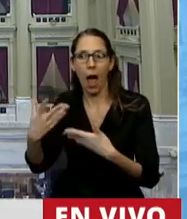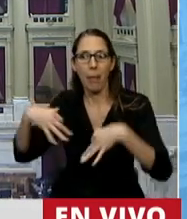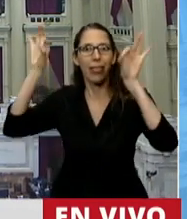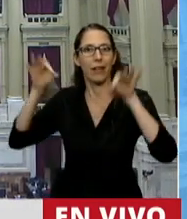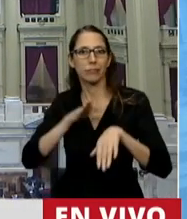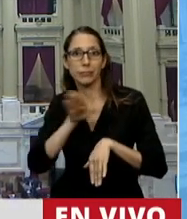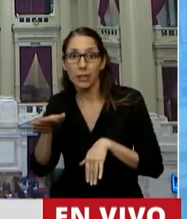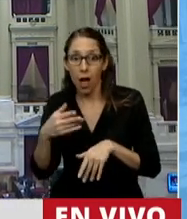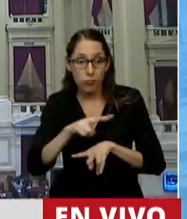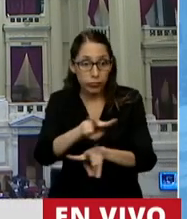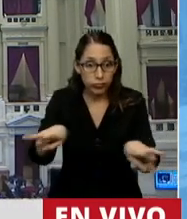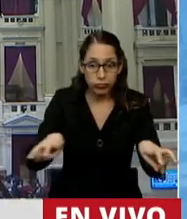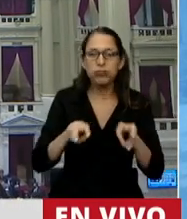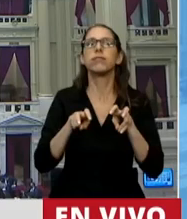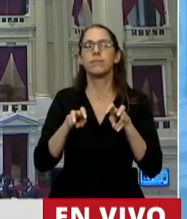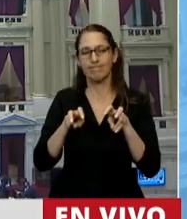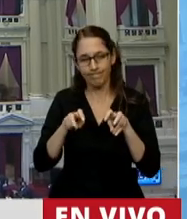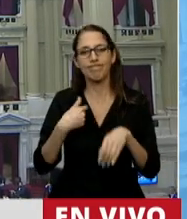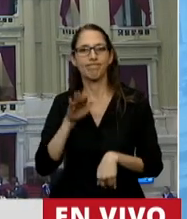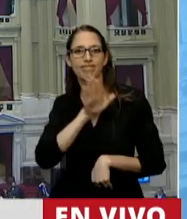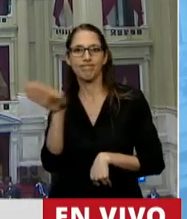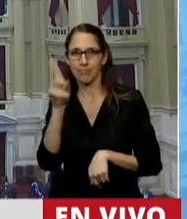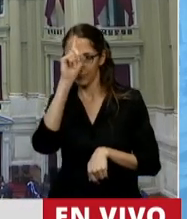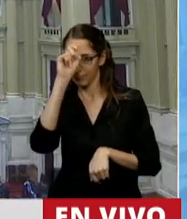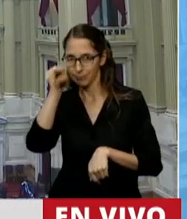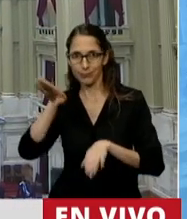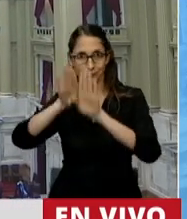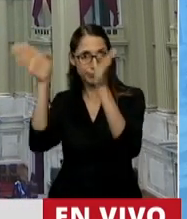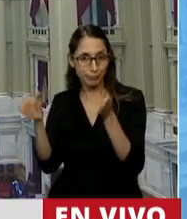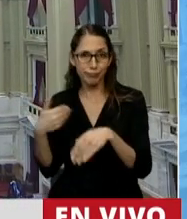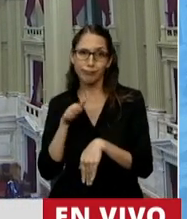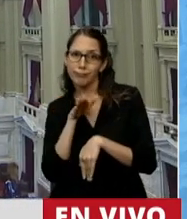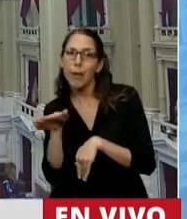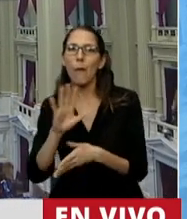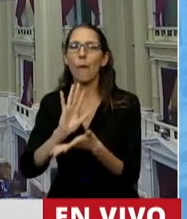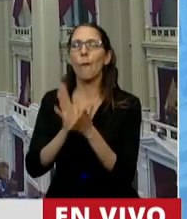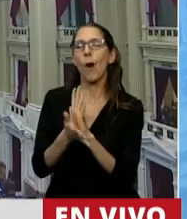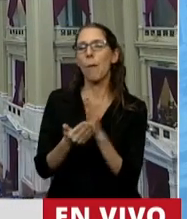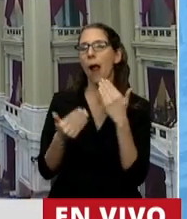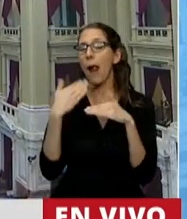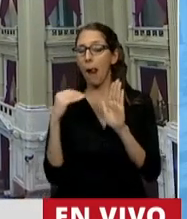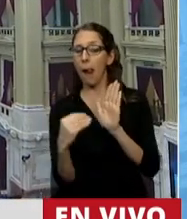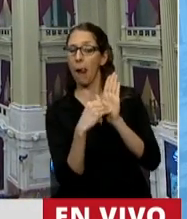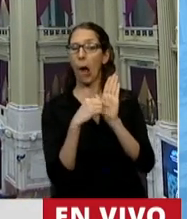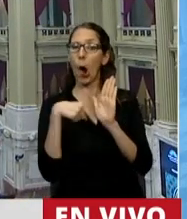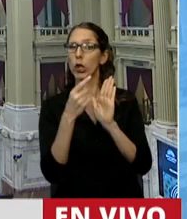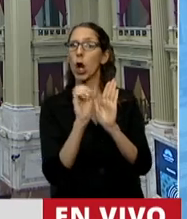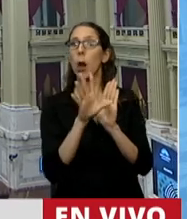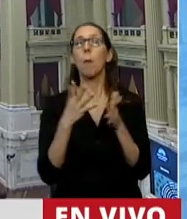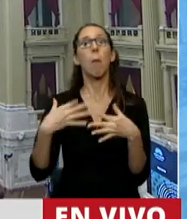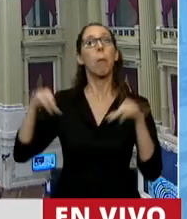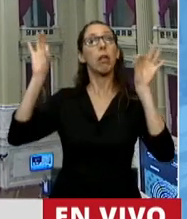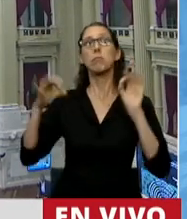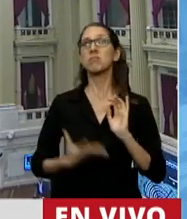iba hasta una clínica a donde bajo la figura del egrado terapéutico se deshacían de ese embarazo. Entonces, el